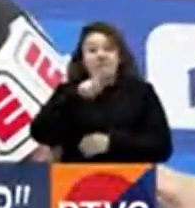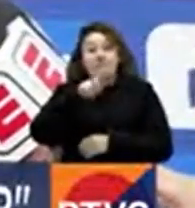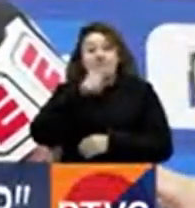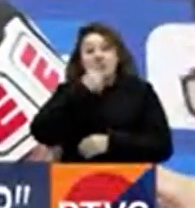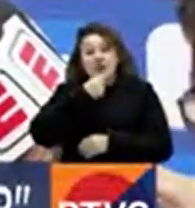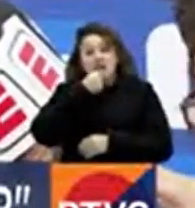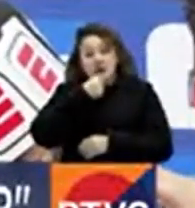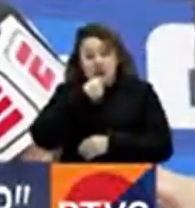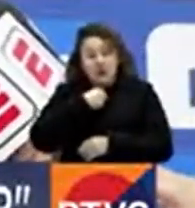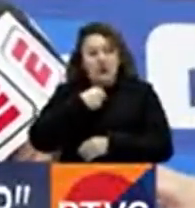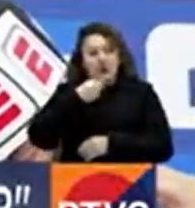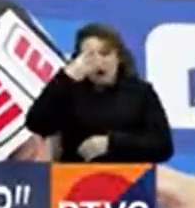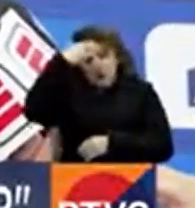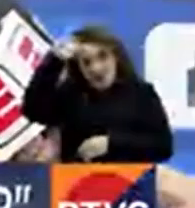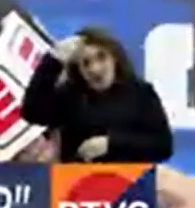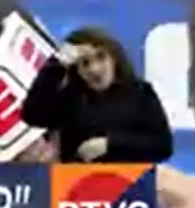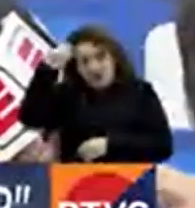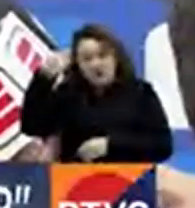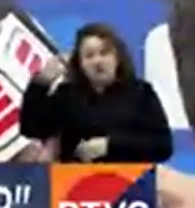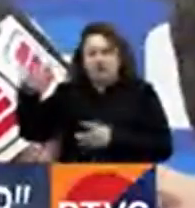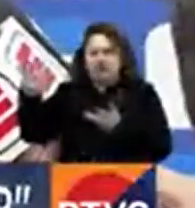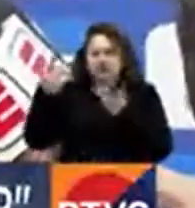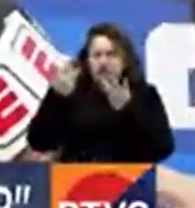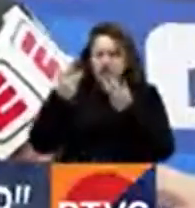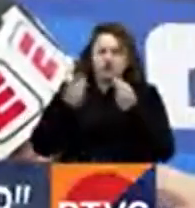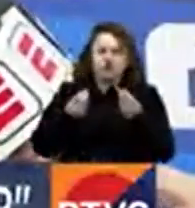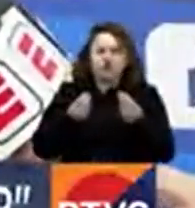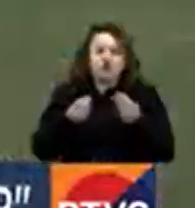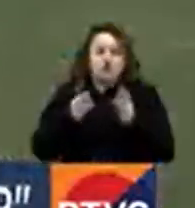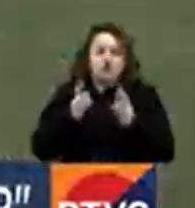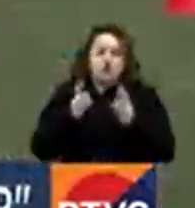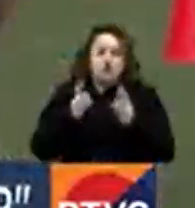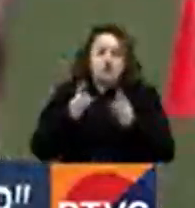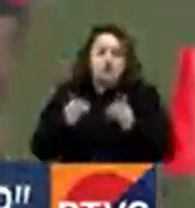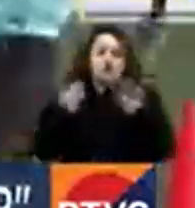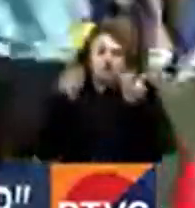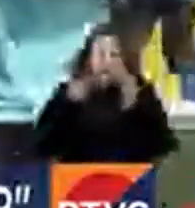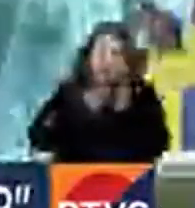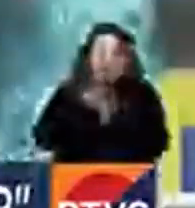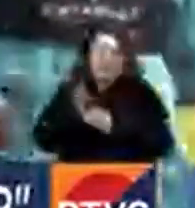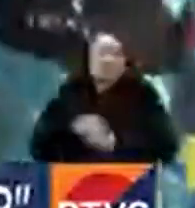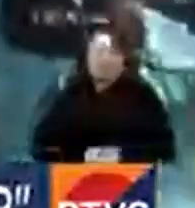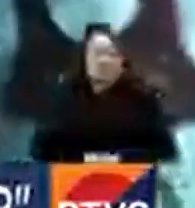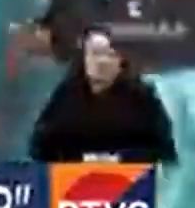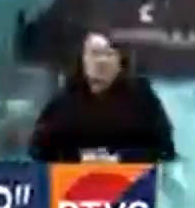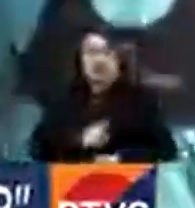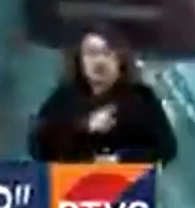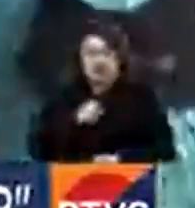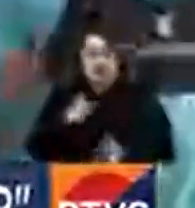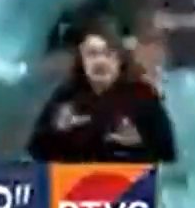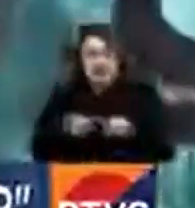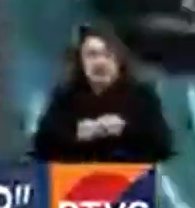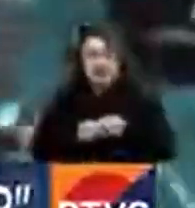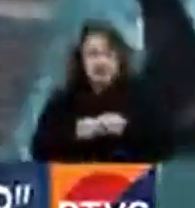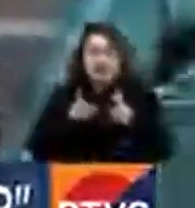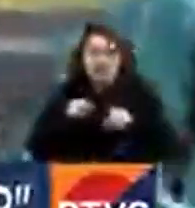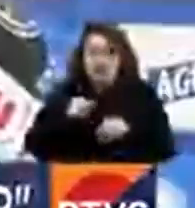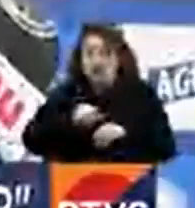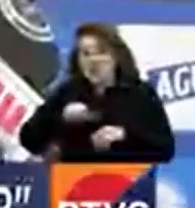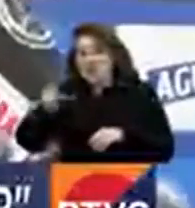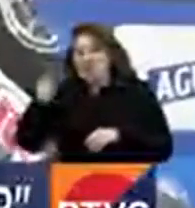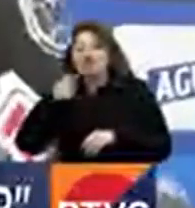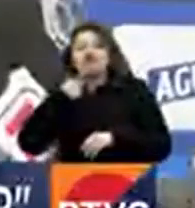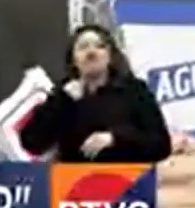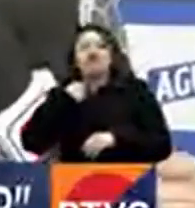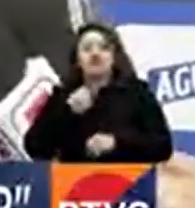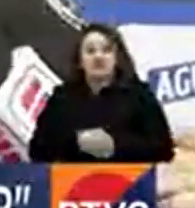James, enseñan mucho a los jóvenes y bueno, esperemos que sea así siempre. Es uno de los líderes de este equipo, pero también tiene otros pasatiempos.